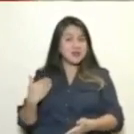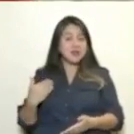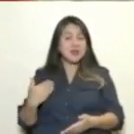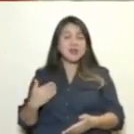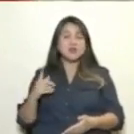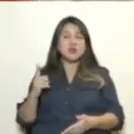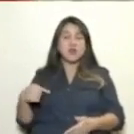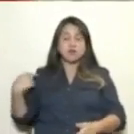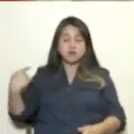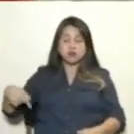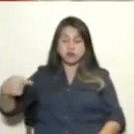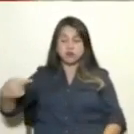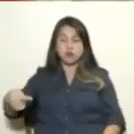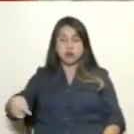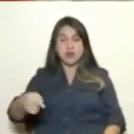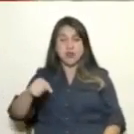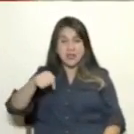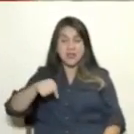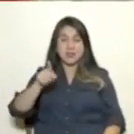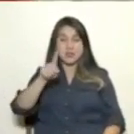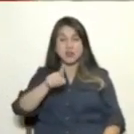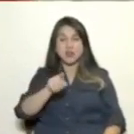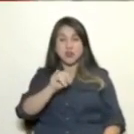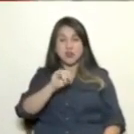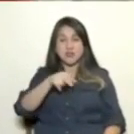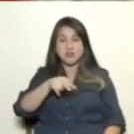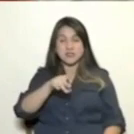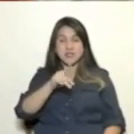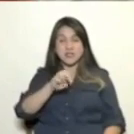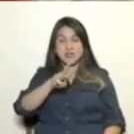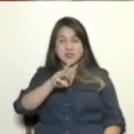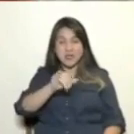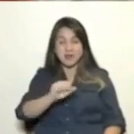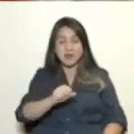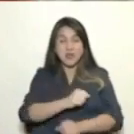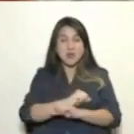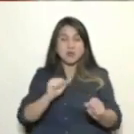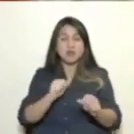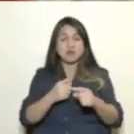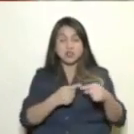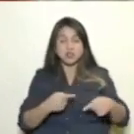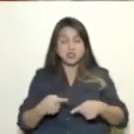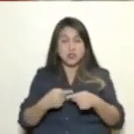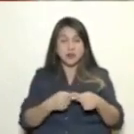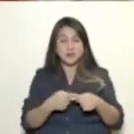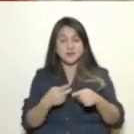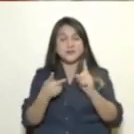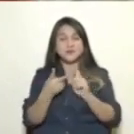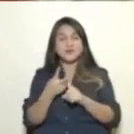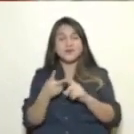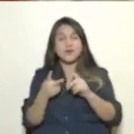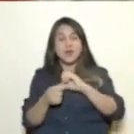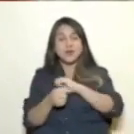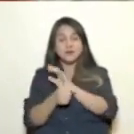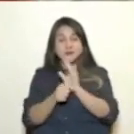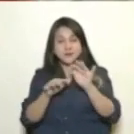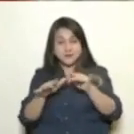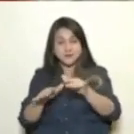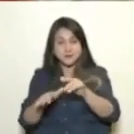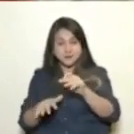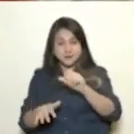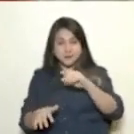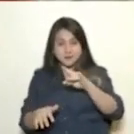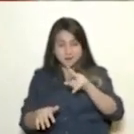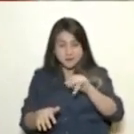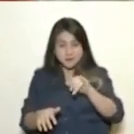en el 18O. Esta es una sindemia, ¿no, don Ricardo? Es una sindemia, o sea, estallido social es un combo, pandemia y luego la crisis